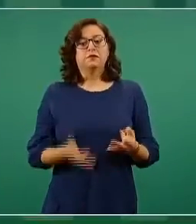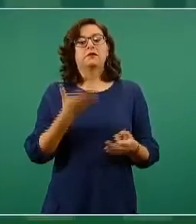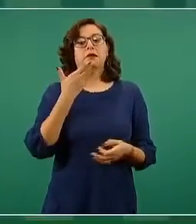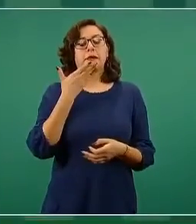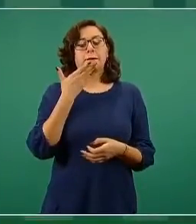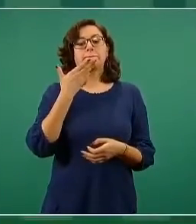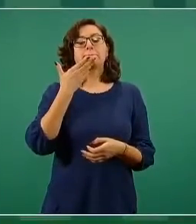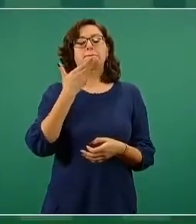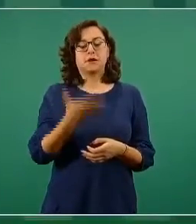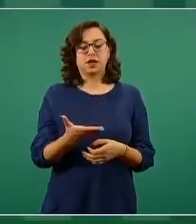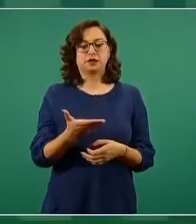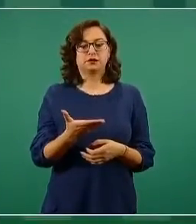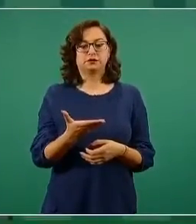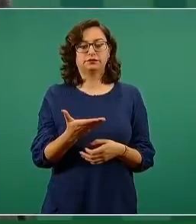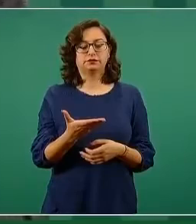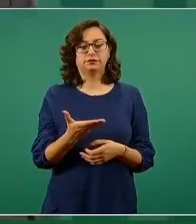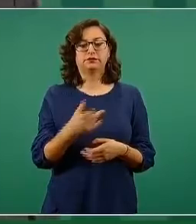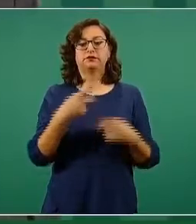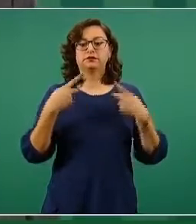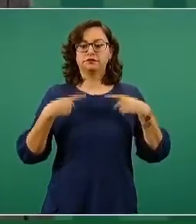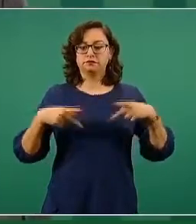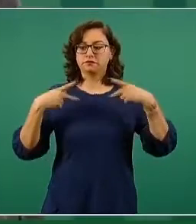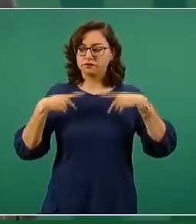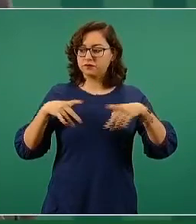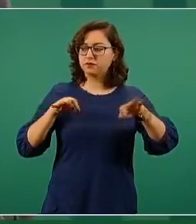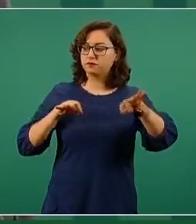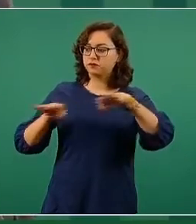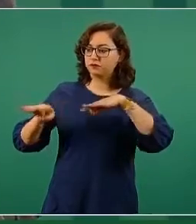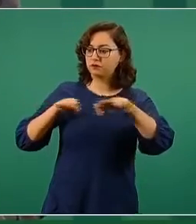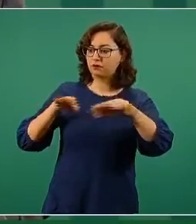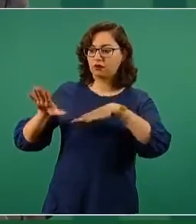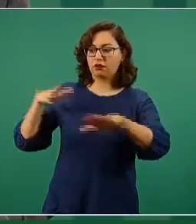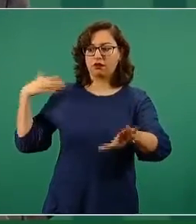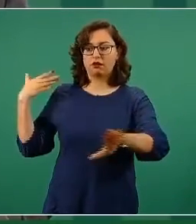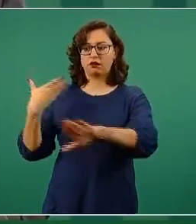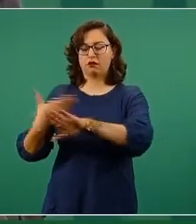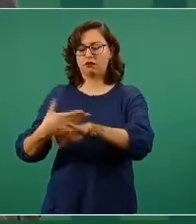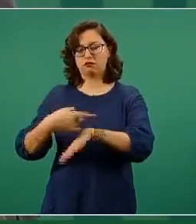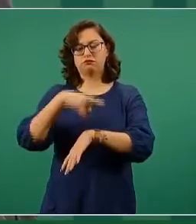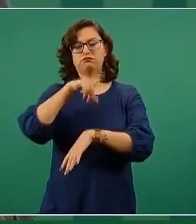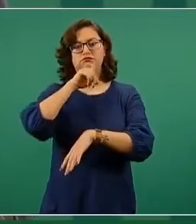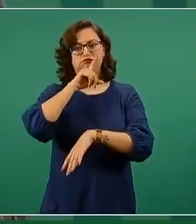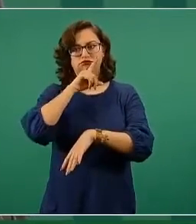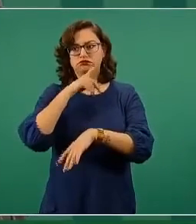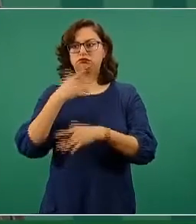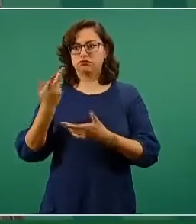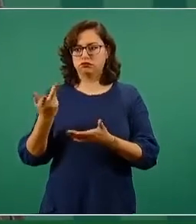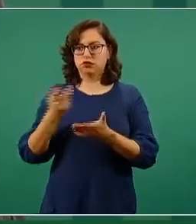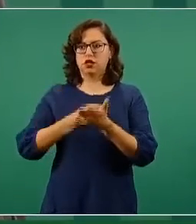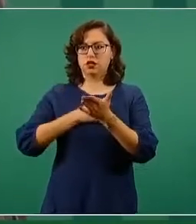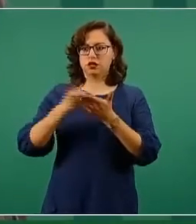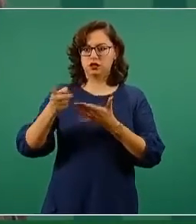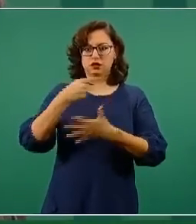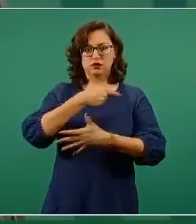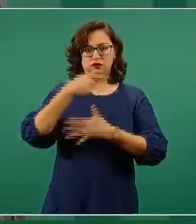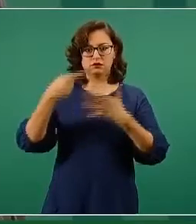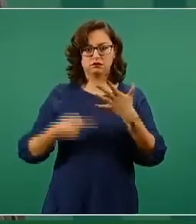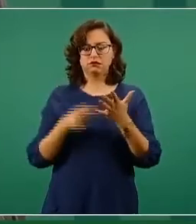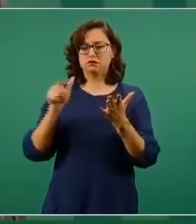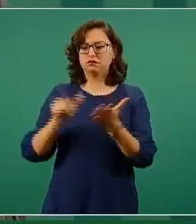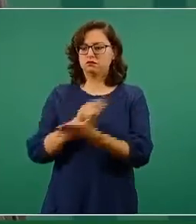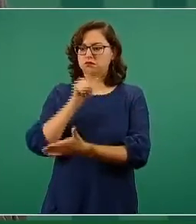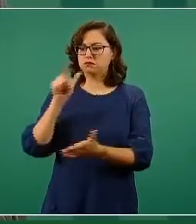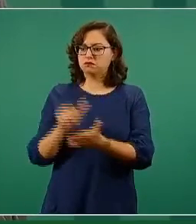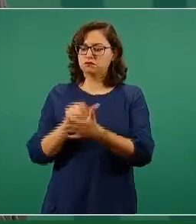para no afectar a los trabajadores, garantizar las prestaciones que por ley corresponden